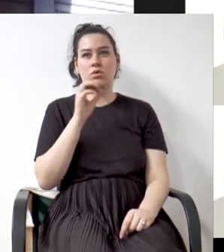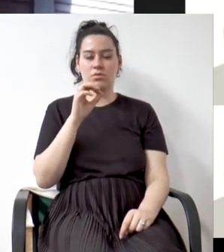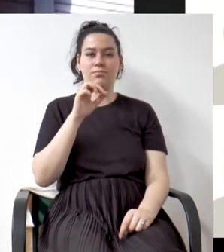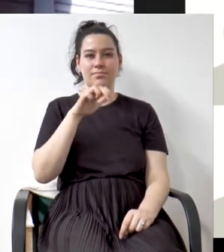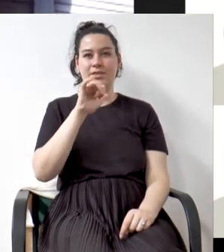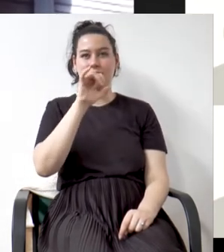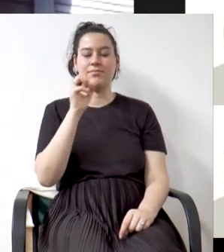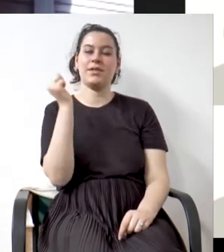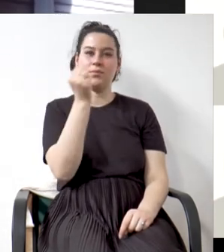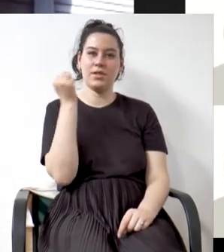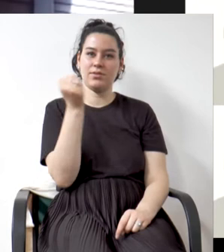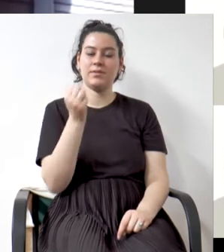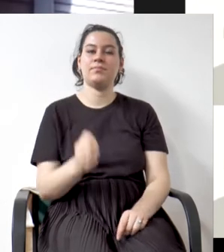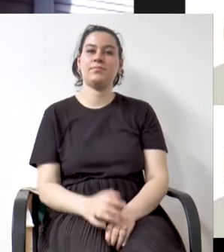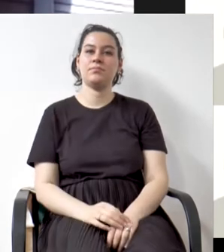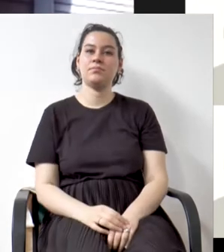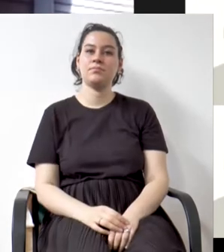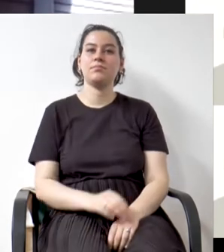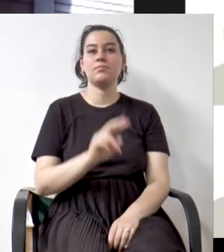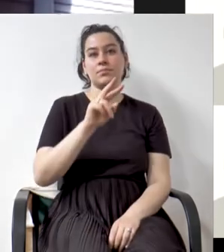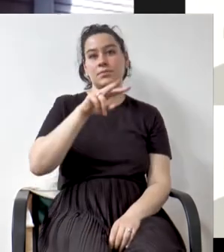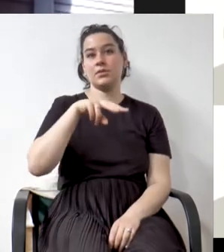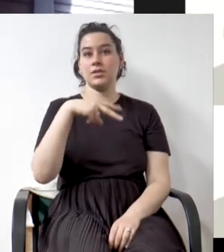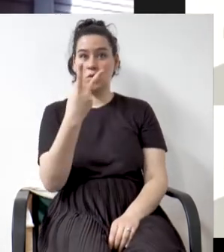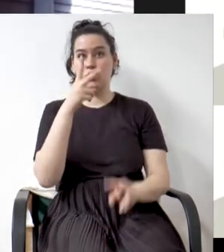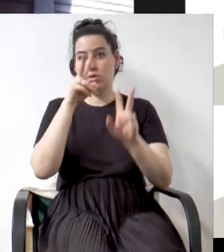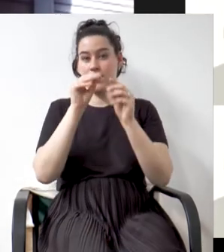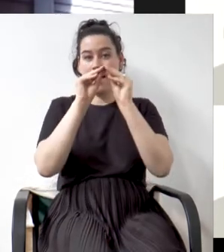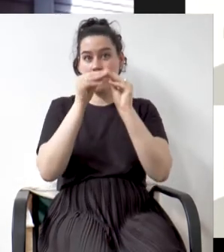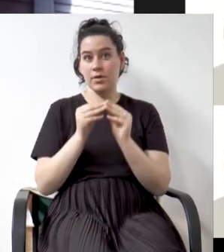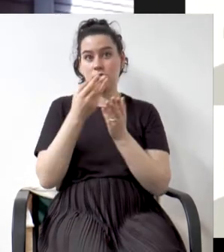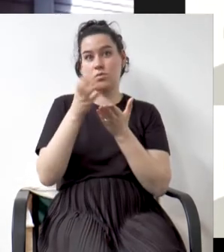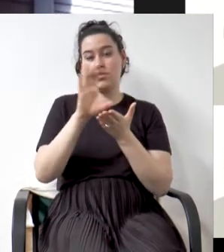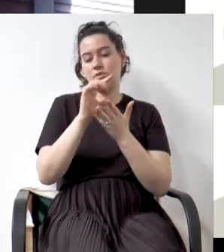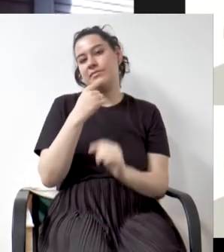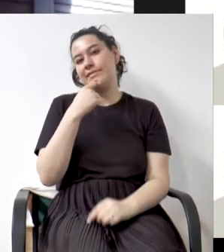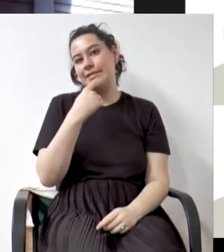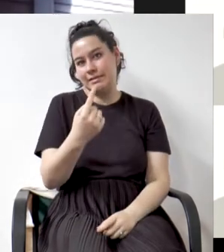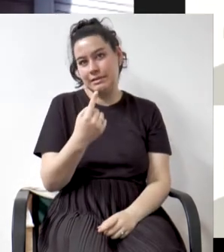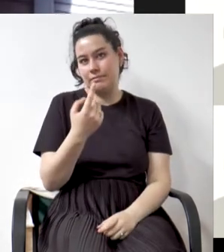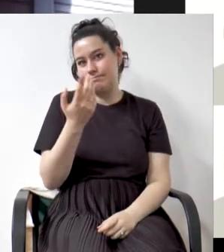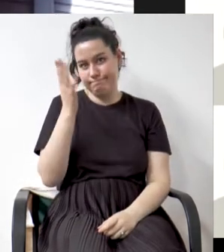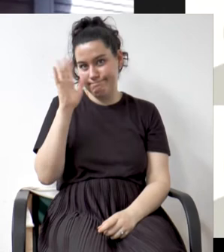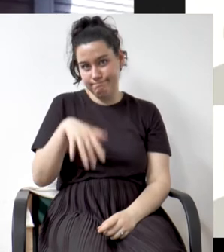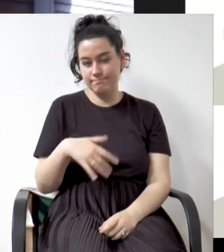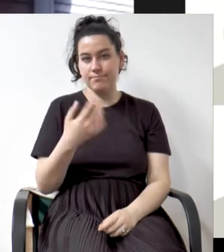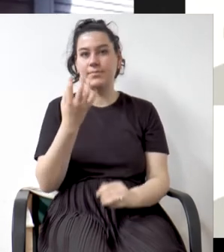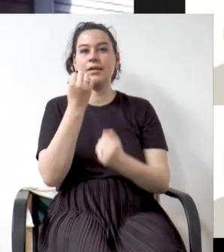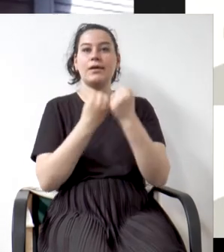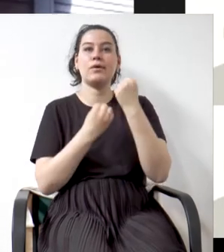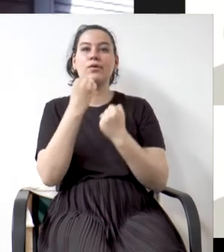preponderante. El segundo comentario con presupuesto es que voy a decir algo bastante trivial, En